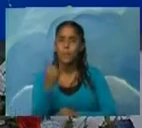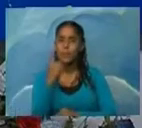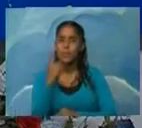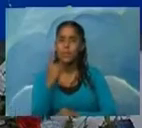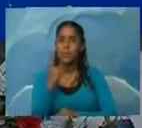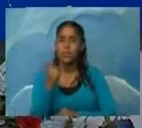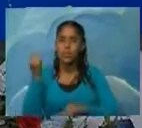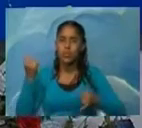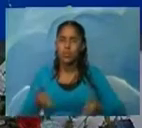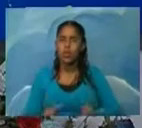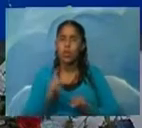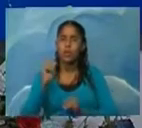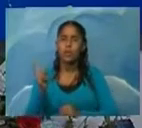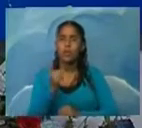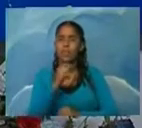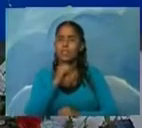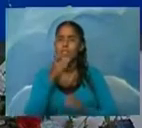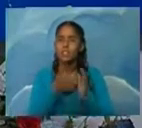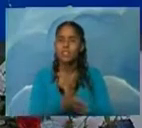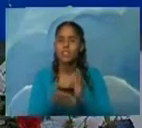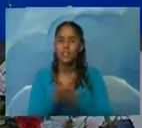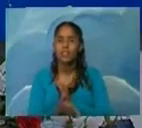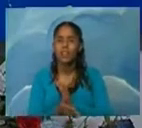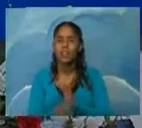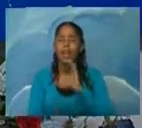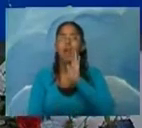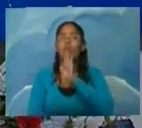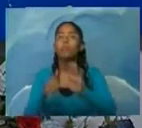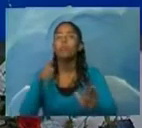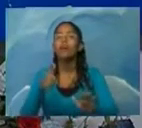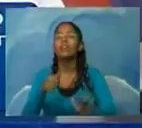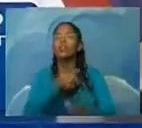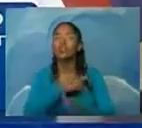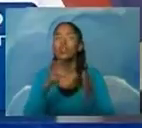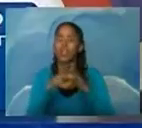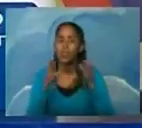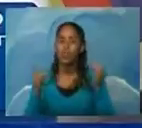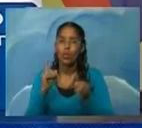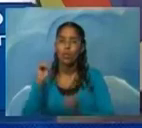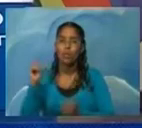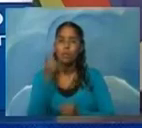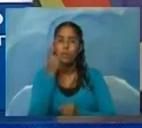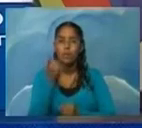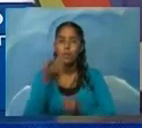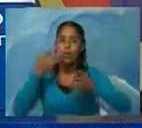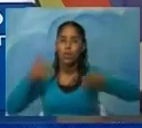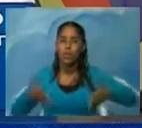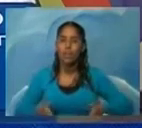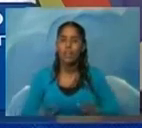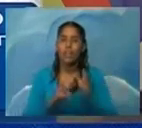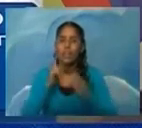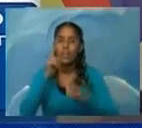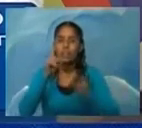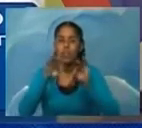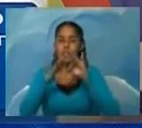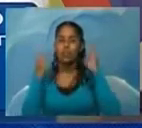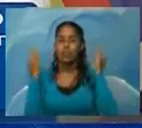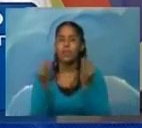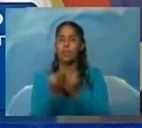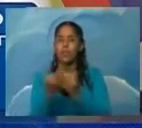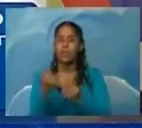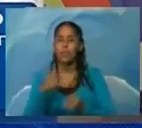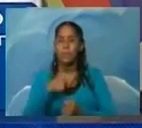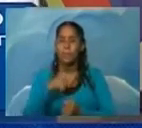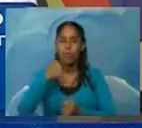El primogénito significa el mayor, el primero que le nació a una familia. Yo soy